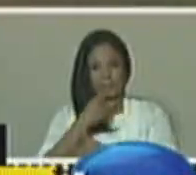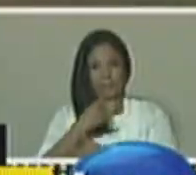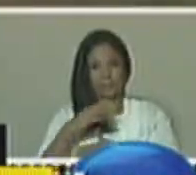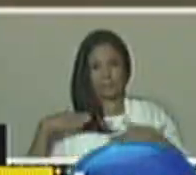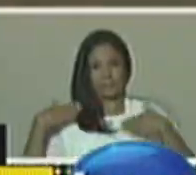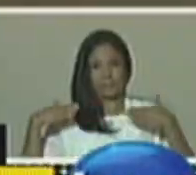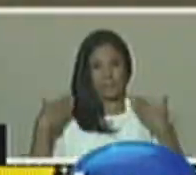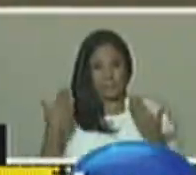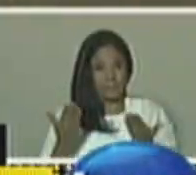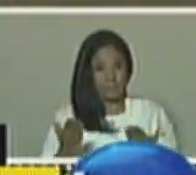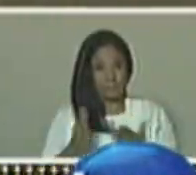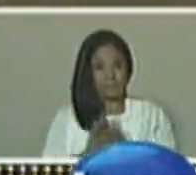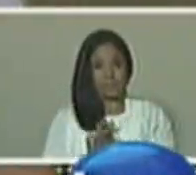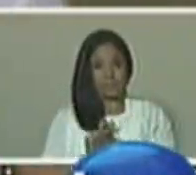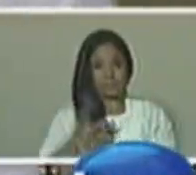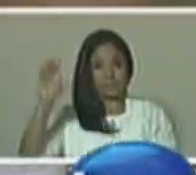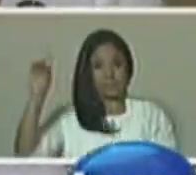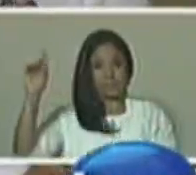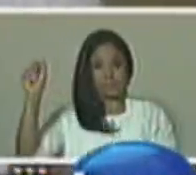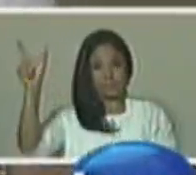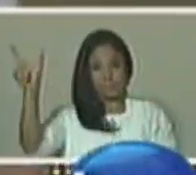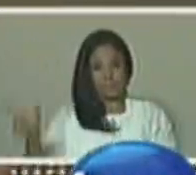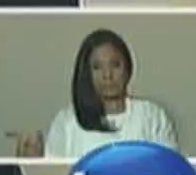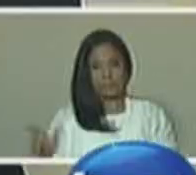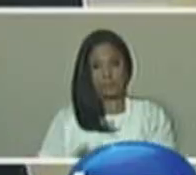Felicitaciones, bravo por Daniel Araúz.